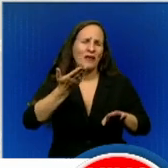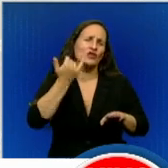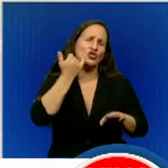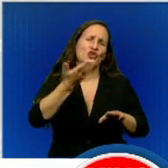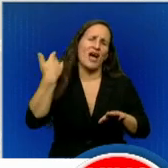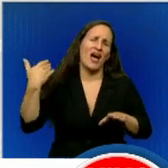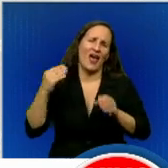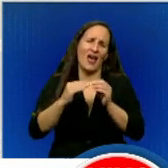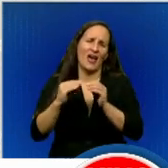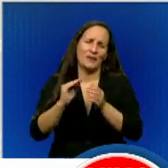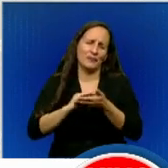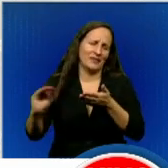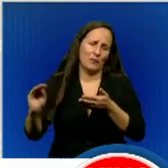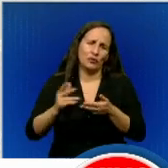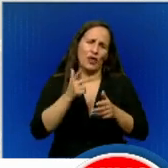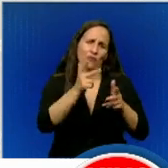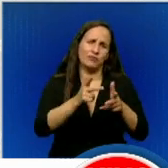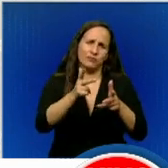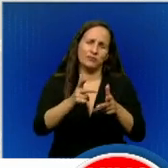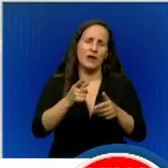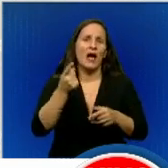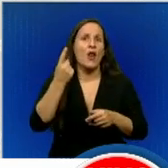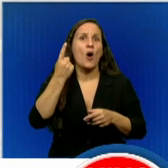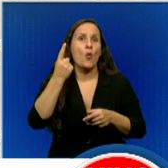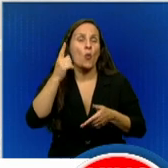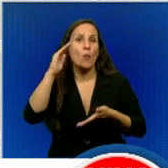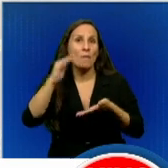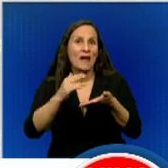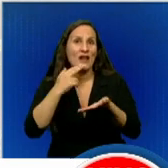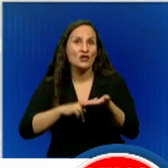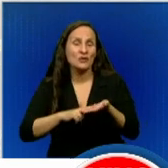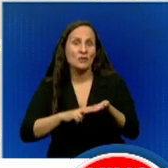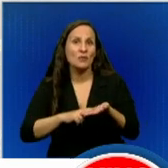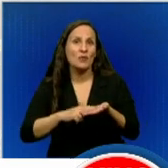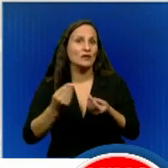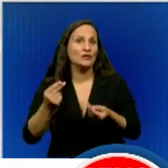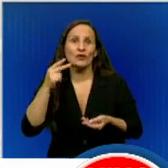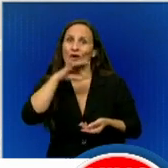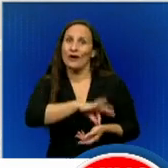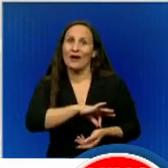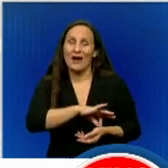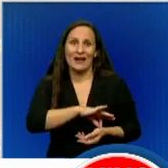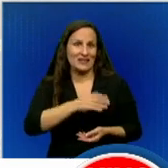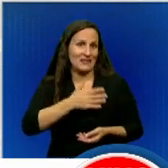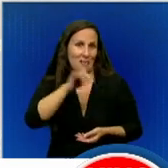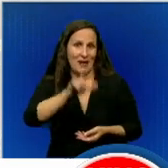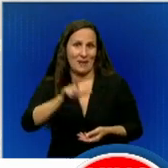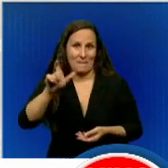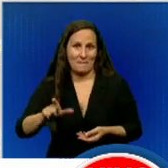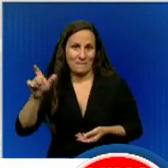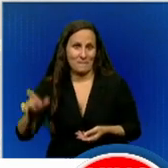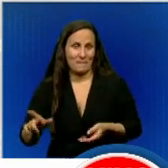enumerado otros diputados mientras que había un solo alivio fiscal que es el del impuesto a las ganancias de las personas físicas